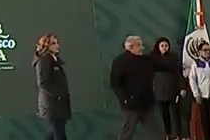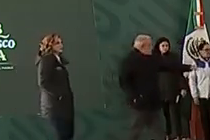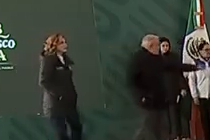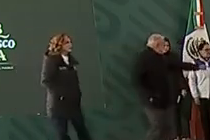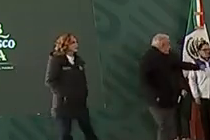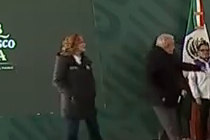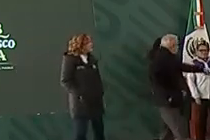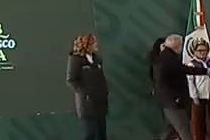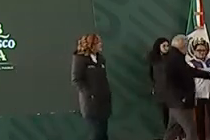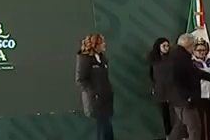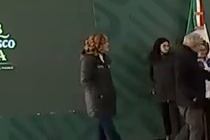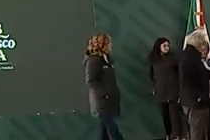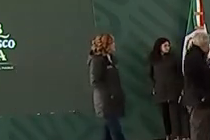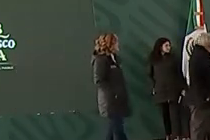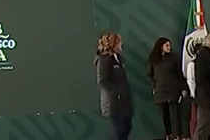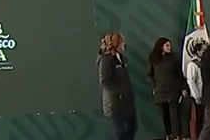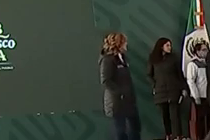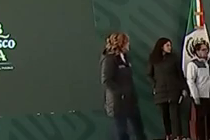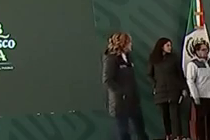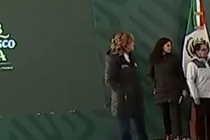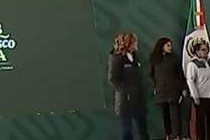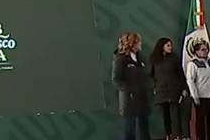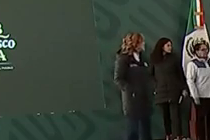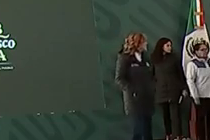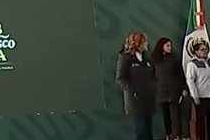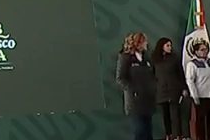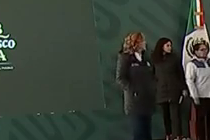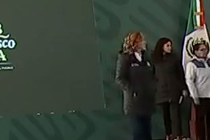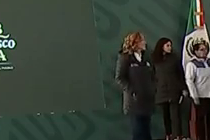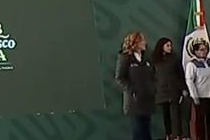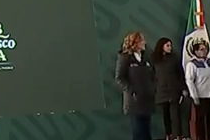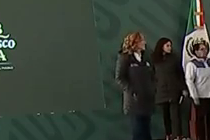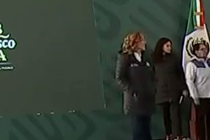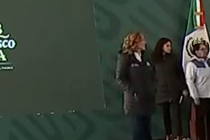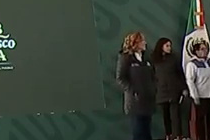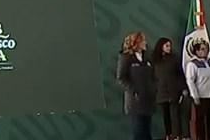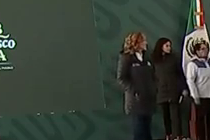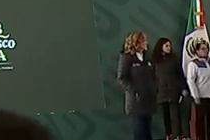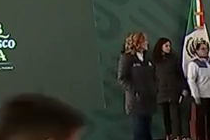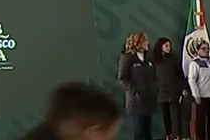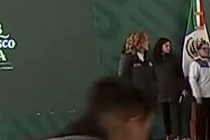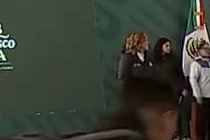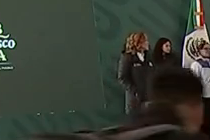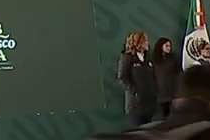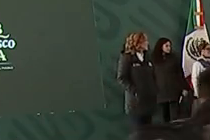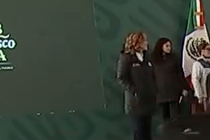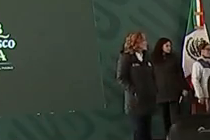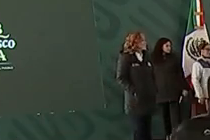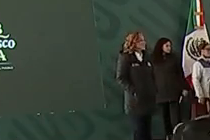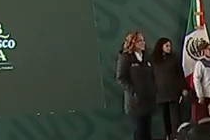regresar a la misma hora no aquí aquí